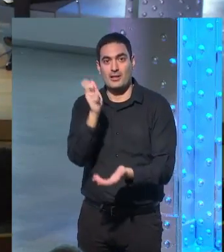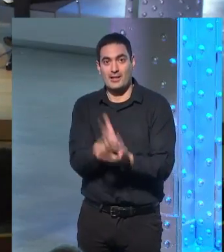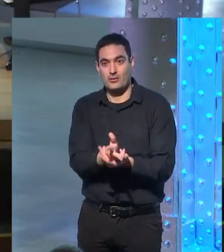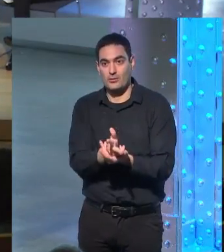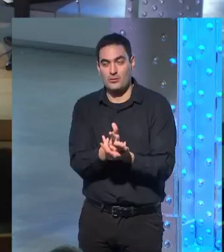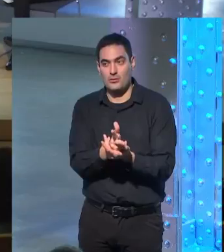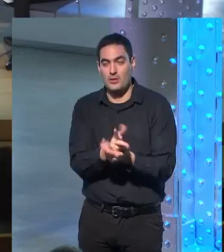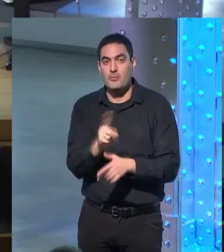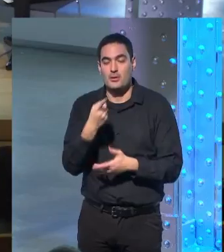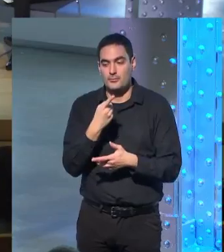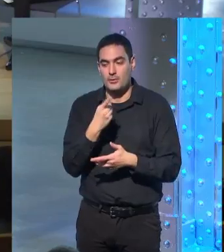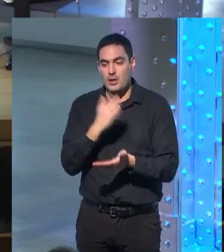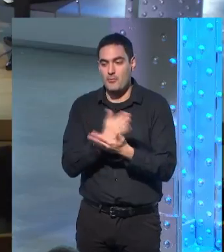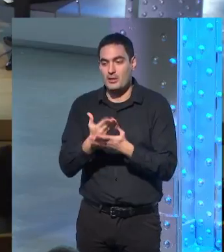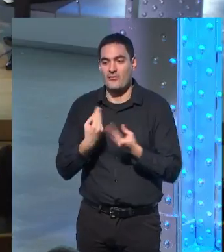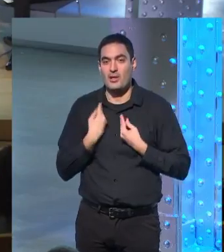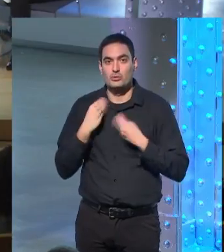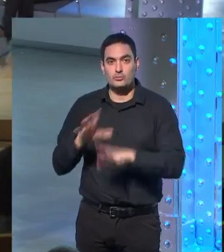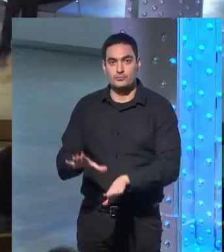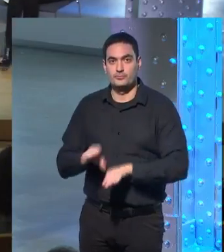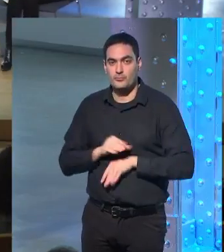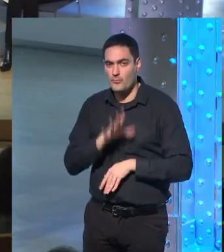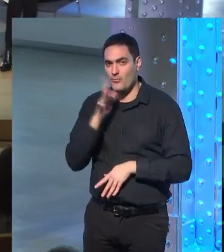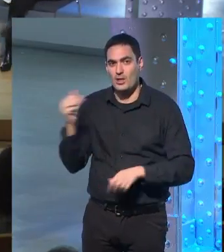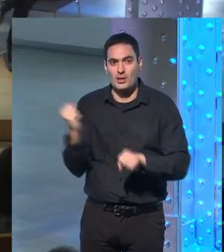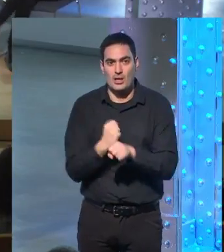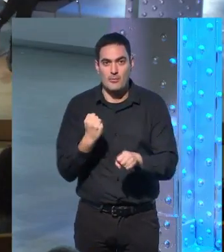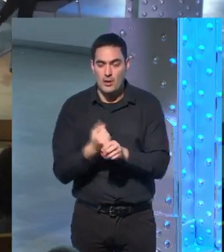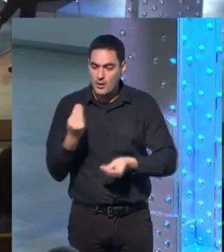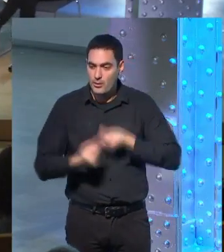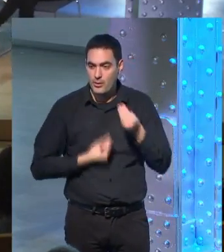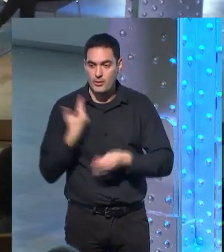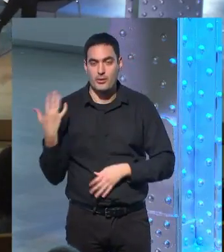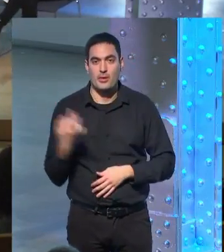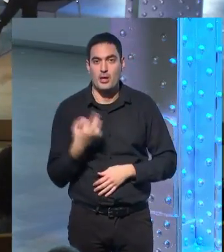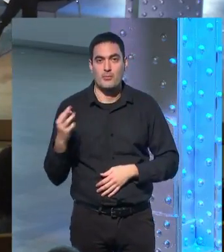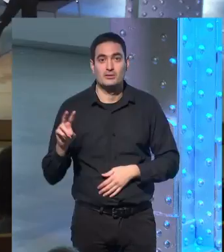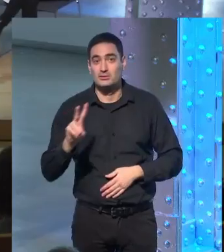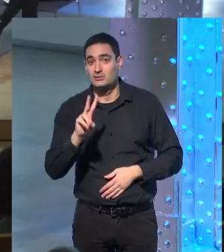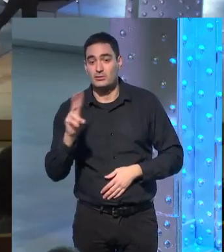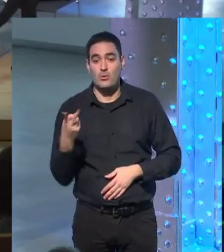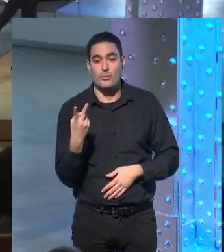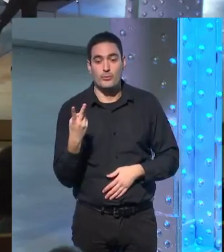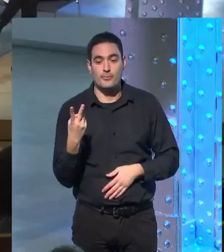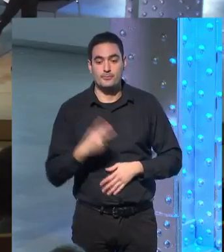es primero asumir que eso es parte de su vida, que yo creo que es un trabajo que tenemos que hacer, y segundo,